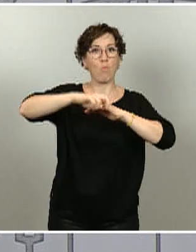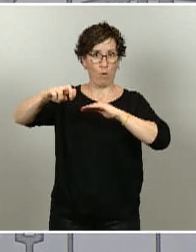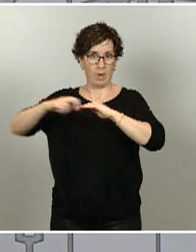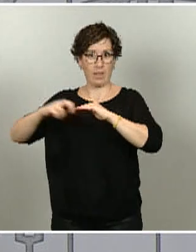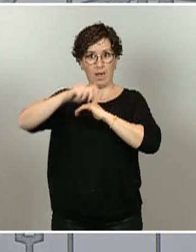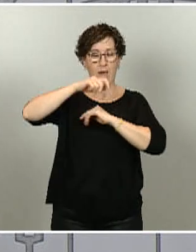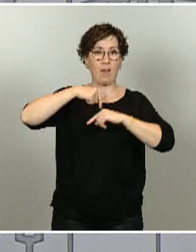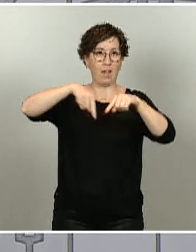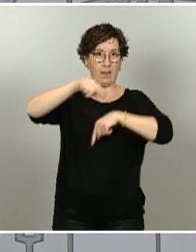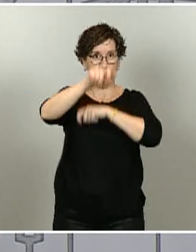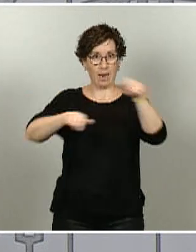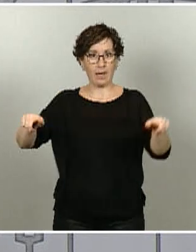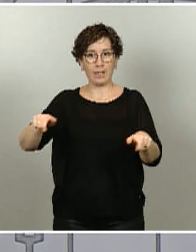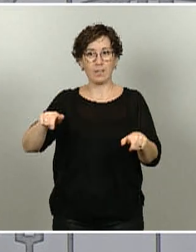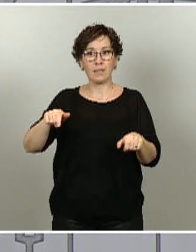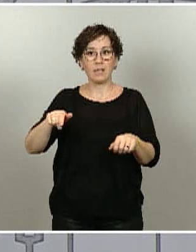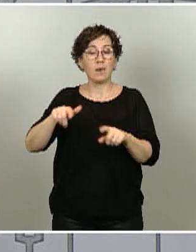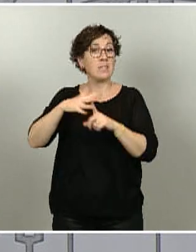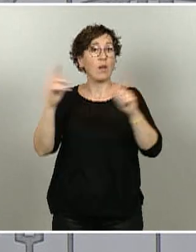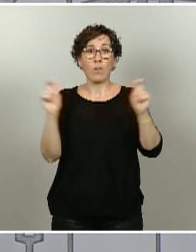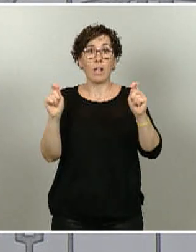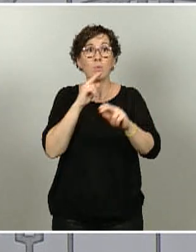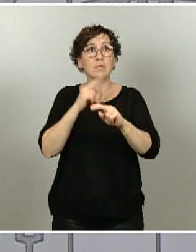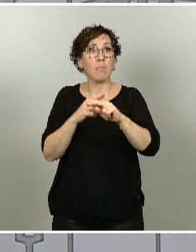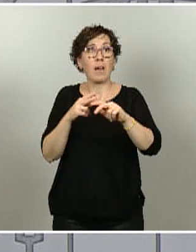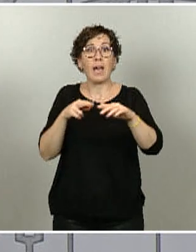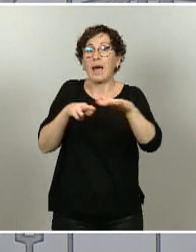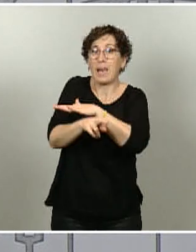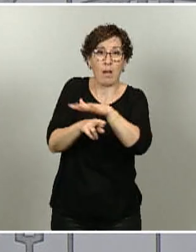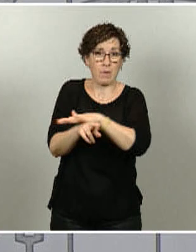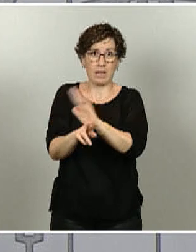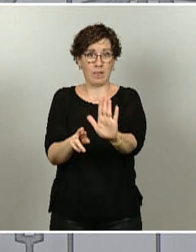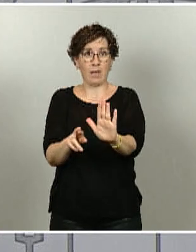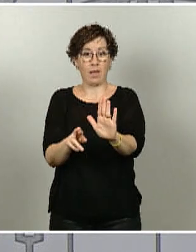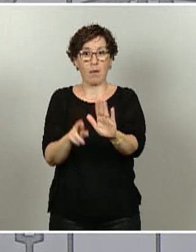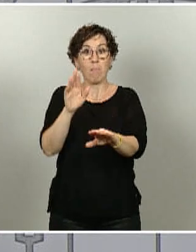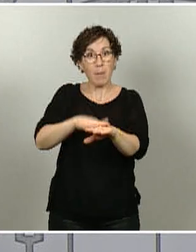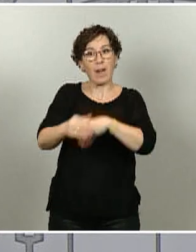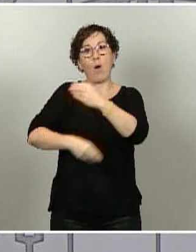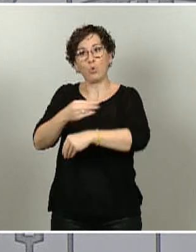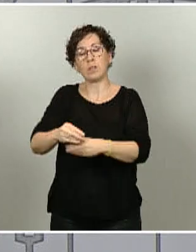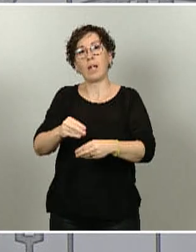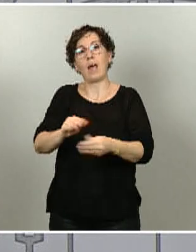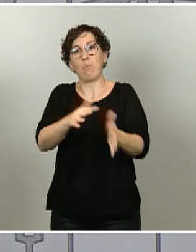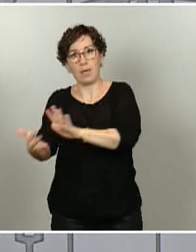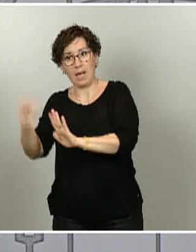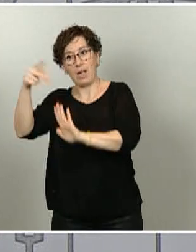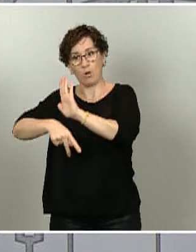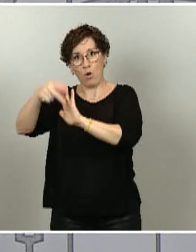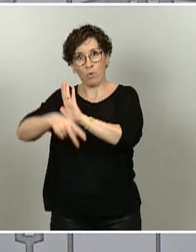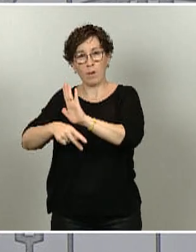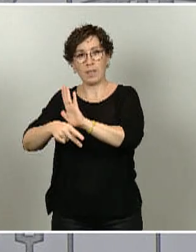alarma se puede decretar para aplicar algunas normas o en algún momento determinado para reducirlas o